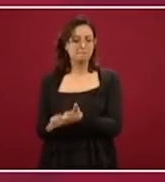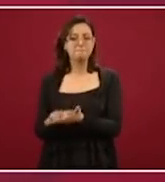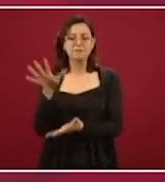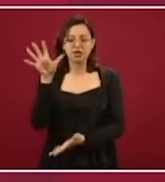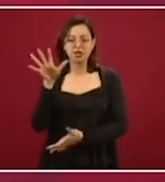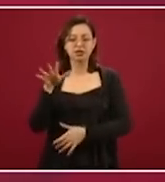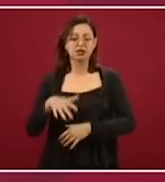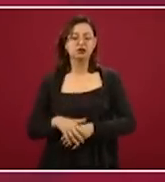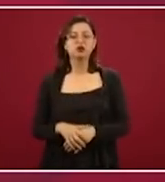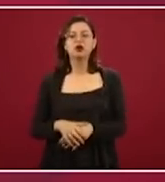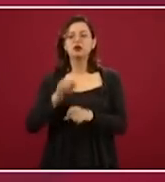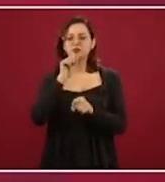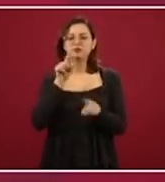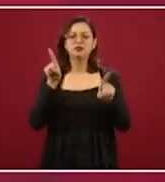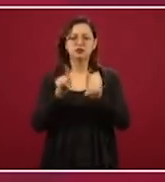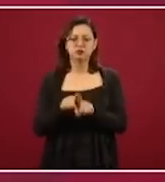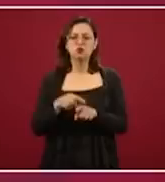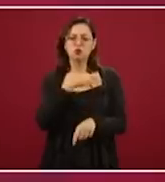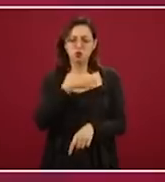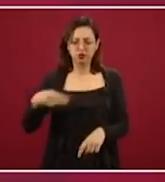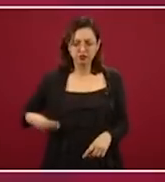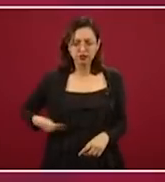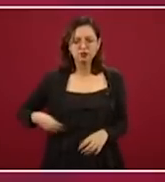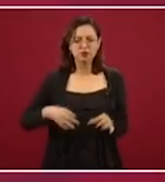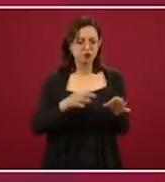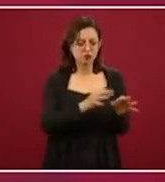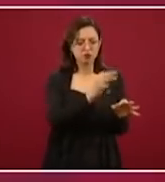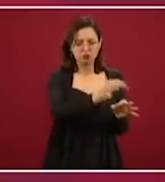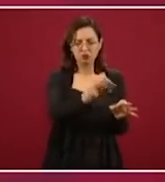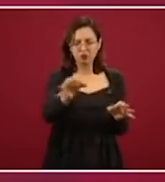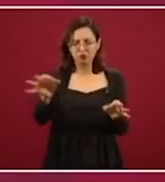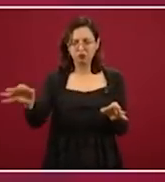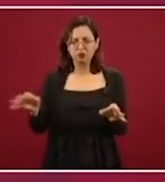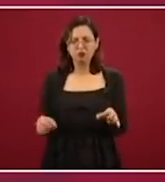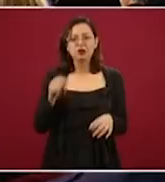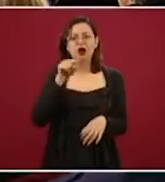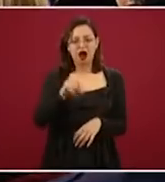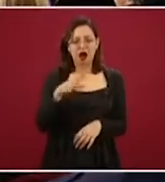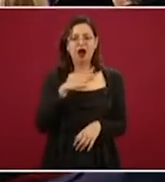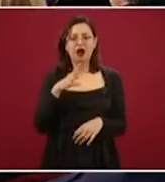en regiones del país. Hay